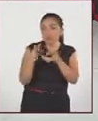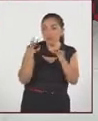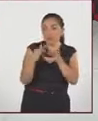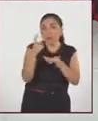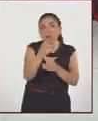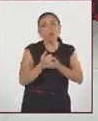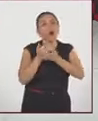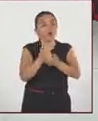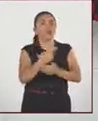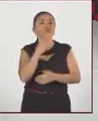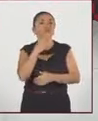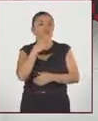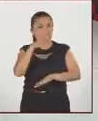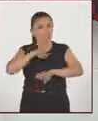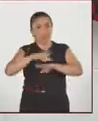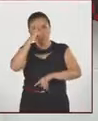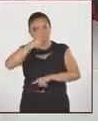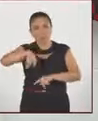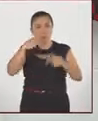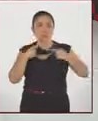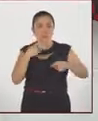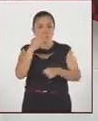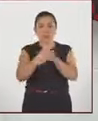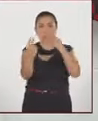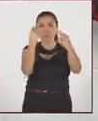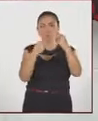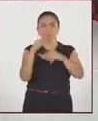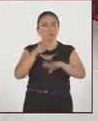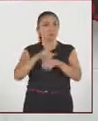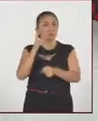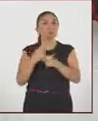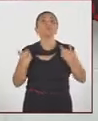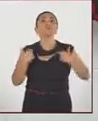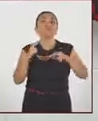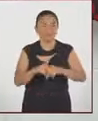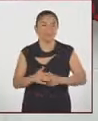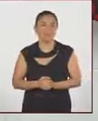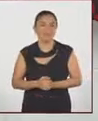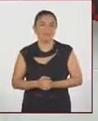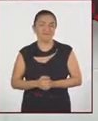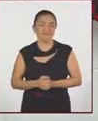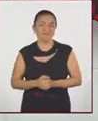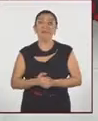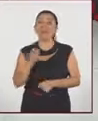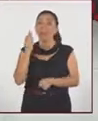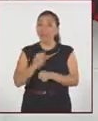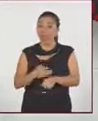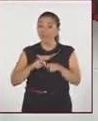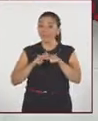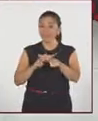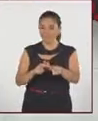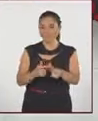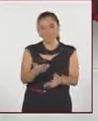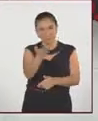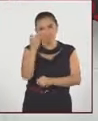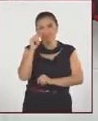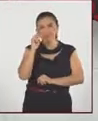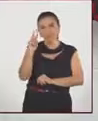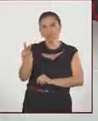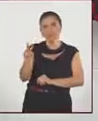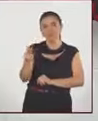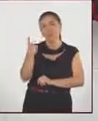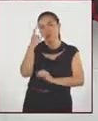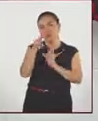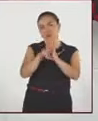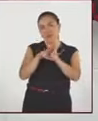ayuda y de gran utilidad para las personas que nos están viendo, sobre todo para los docentes. Antes de seguir, antes de continuar, acompáñenme a ver el